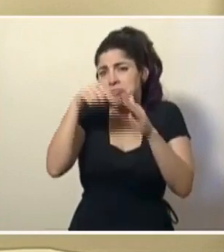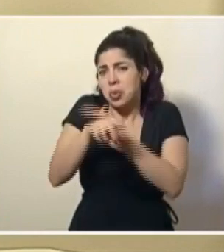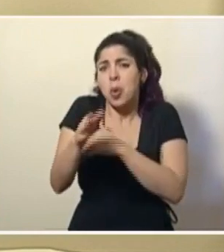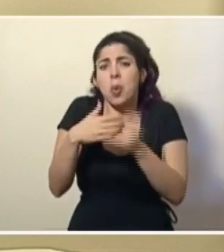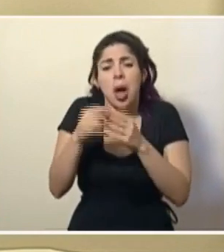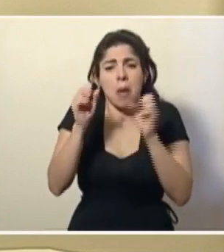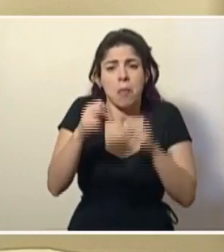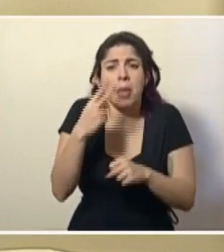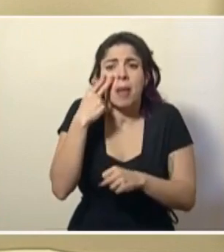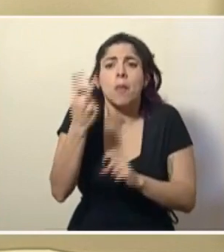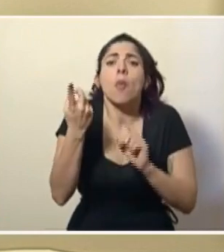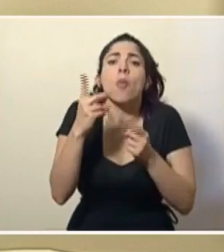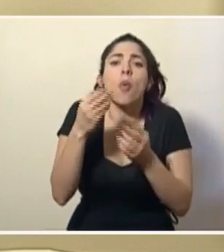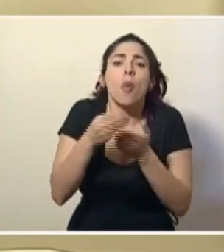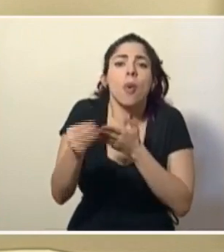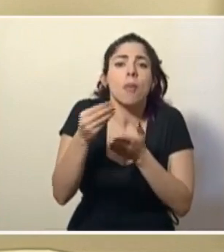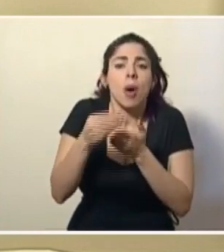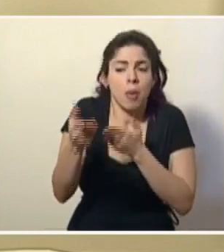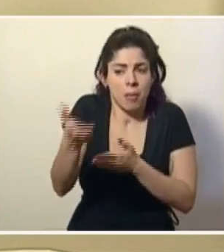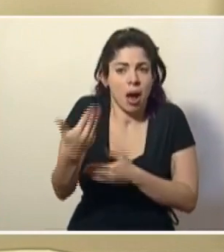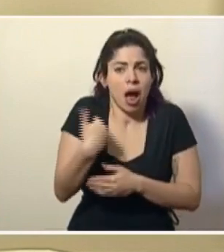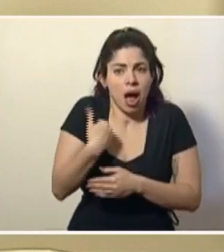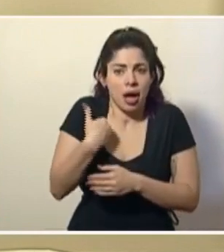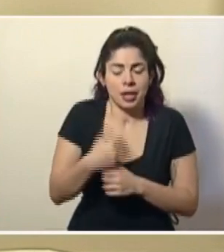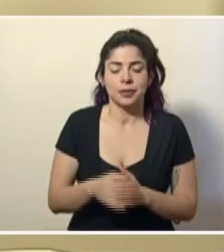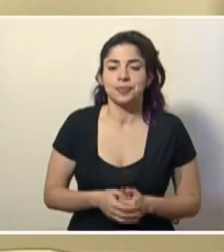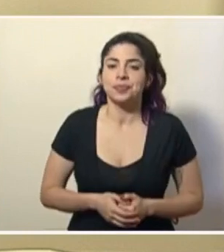puede ir a ver cuáles son las compras que se están haciendo.